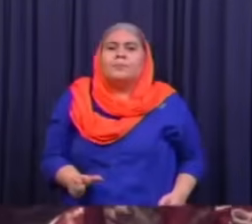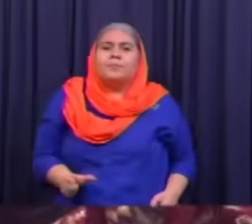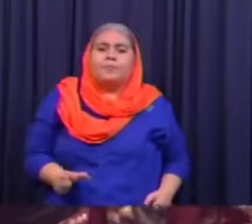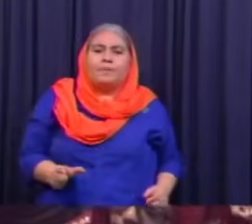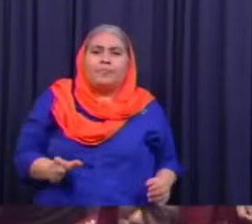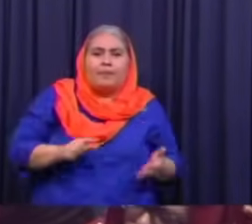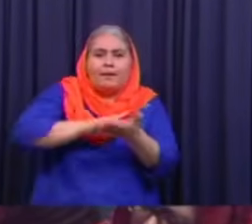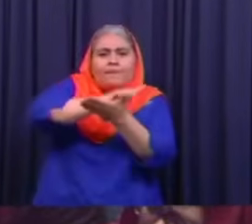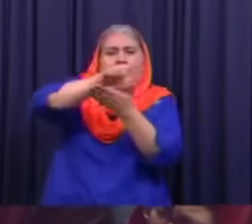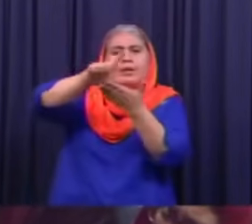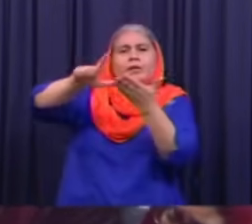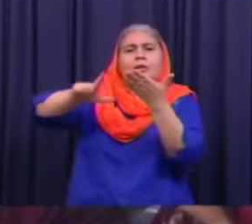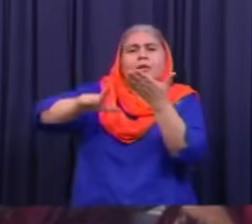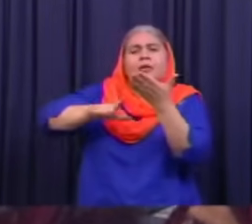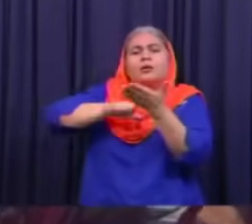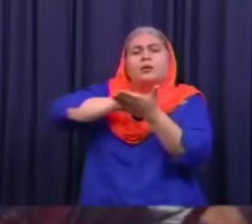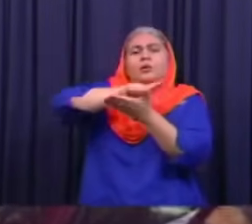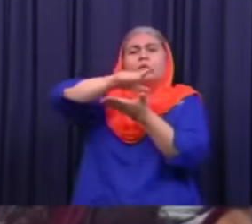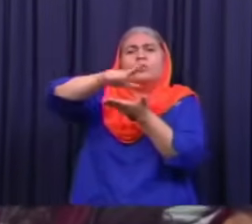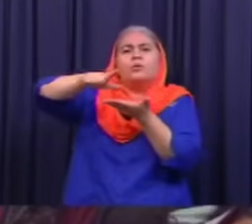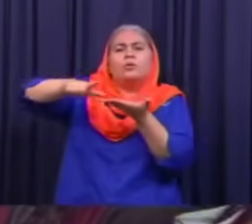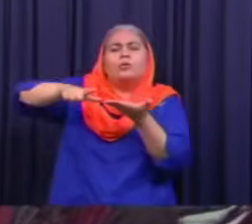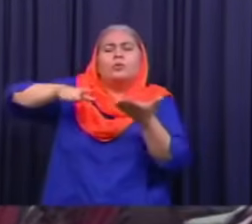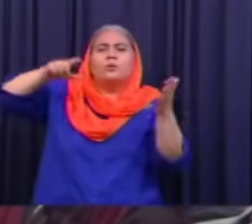al Rincón de nuestro